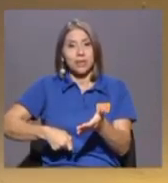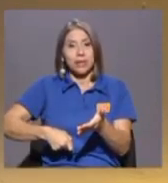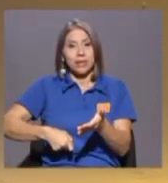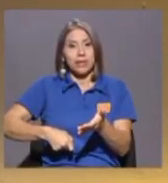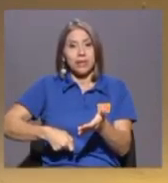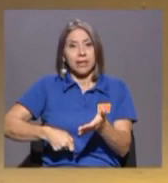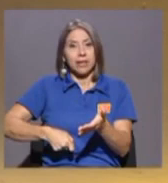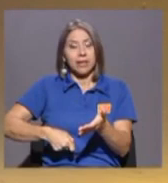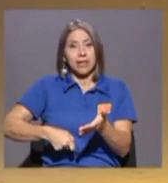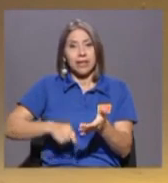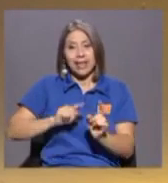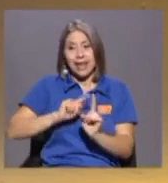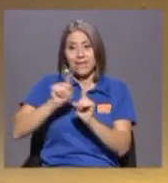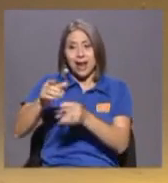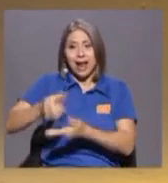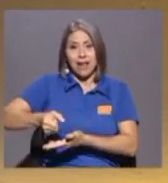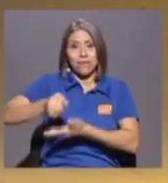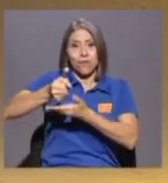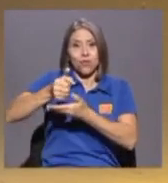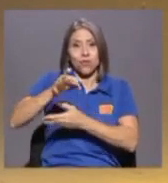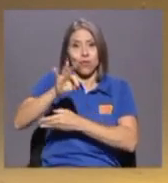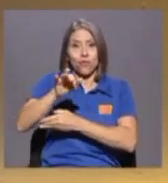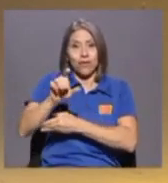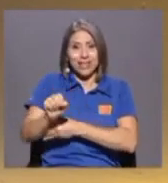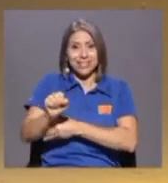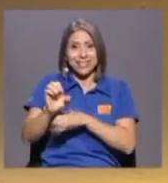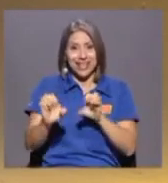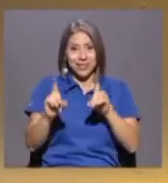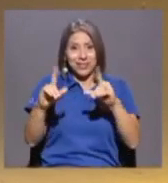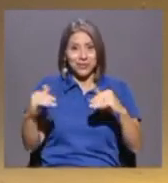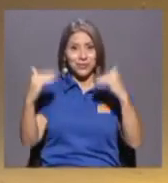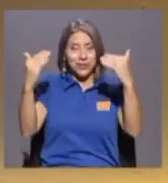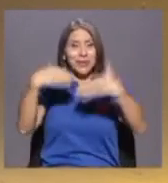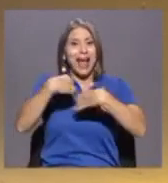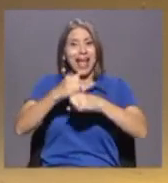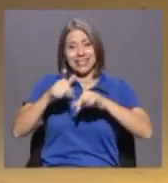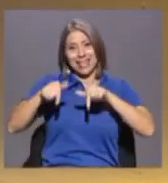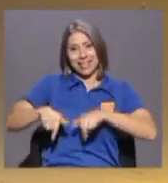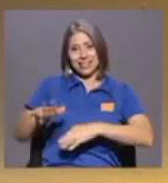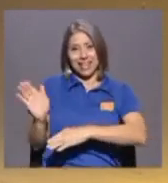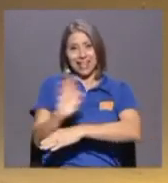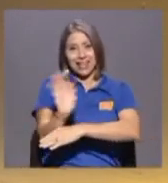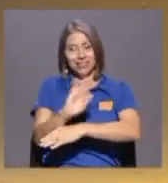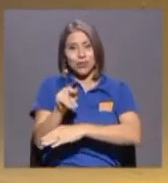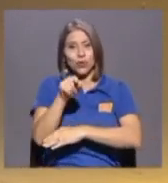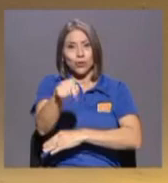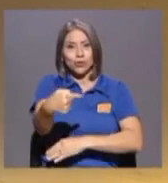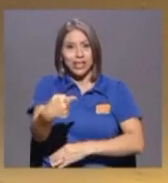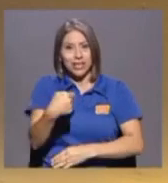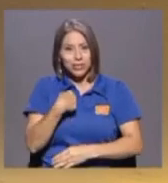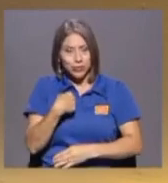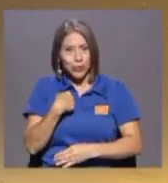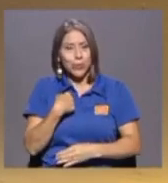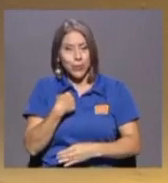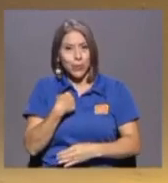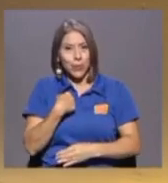van al FES hace esta televisión que usted y yo la tenemos